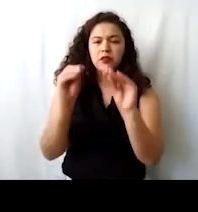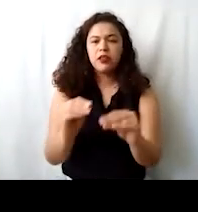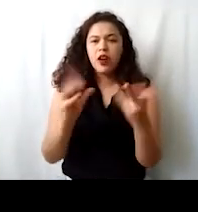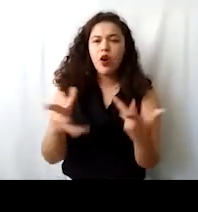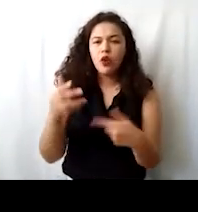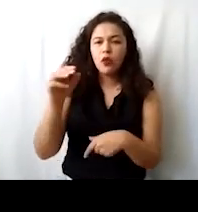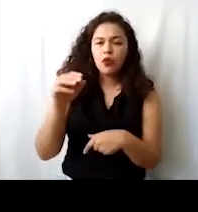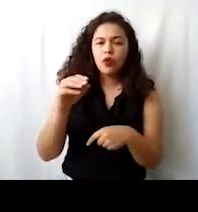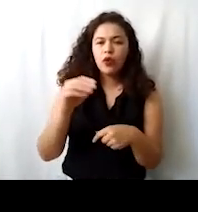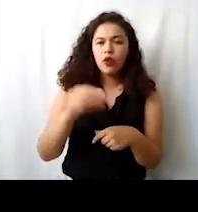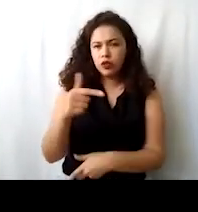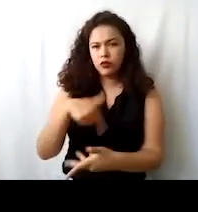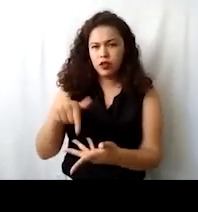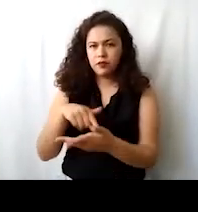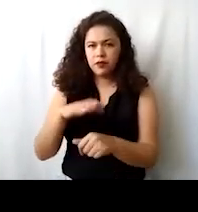matriz.